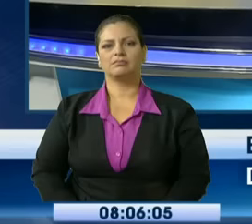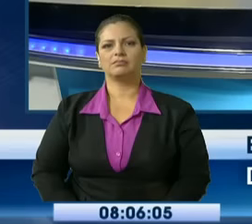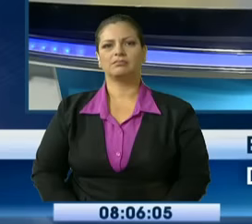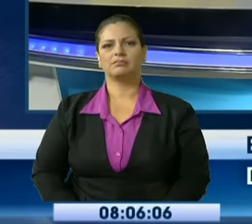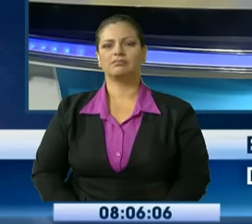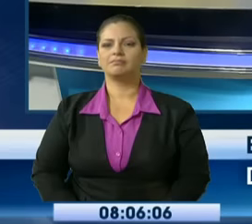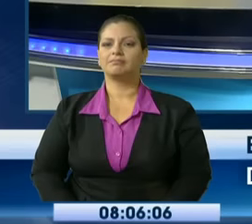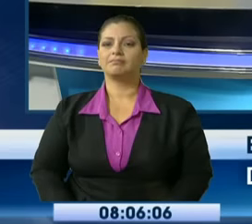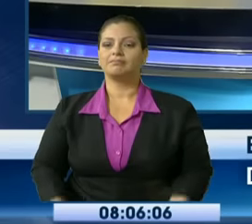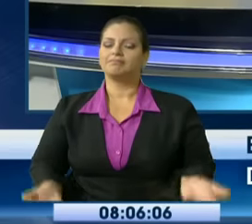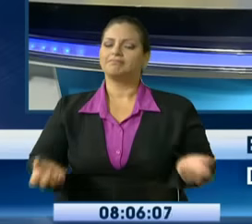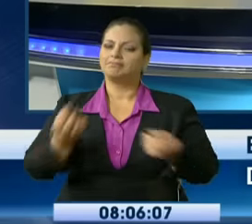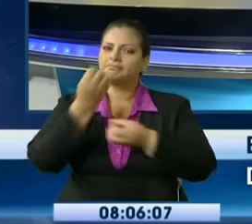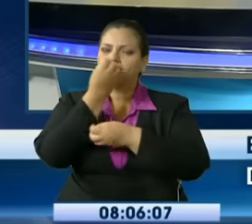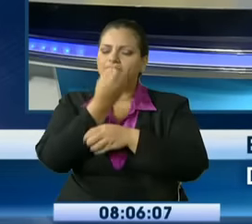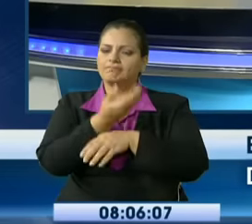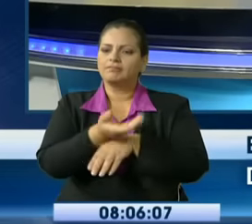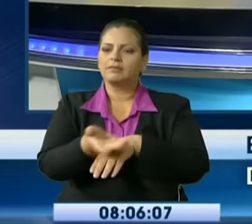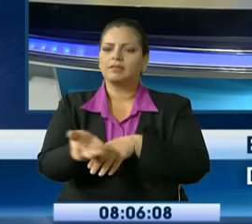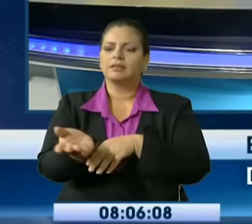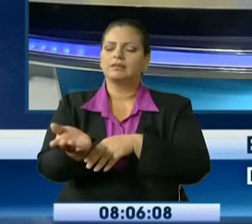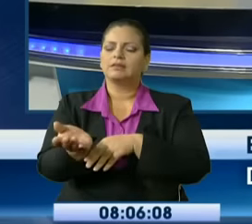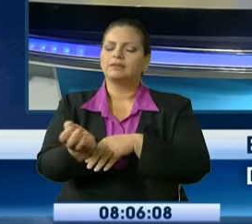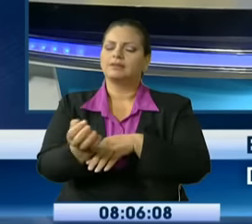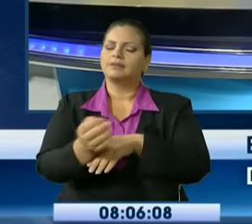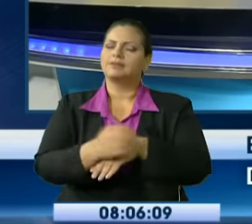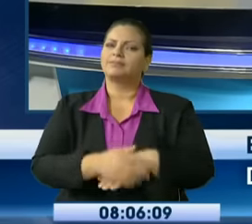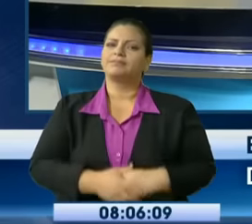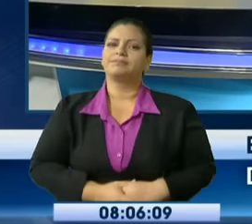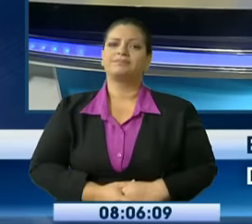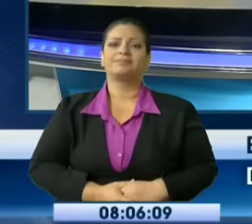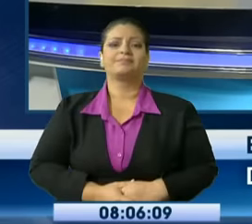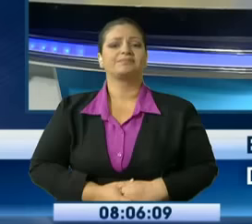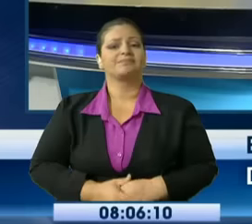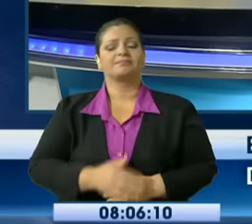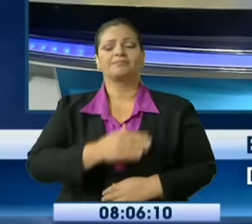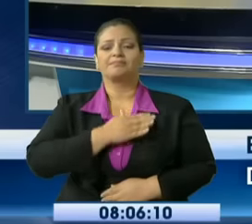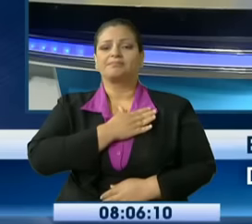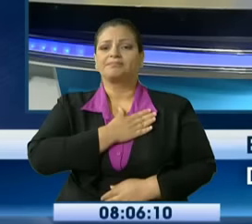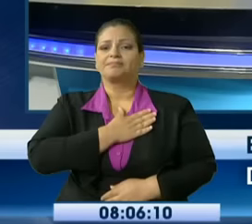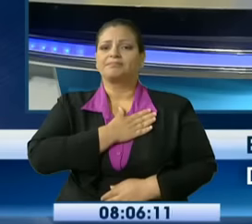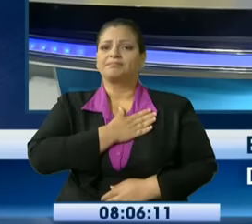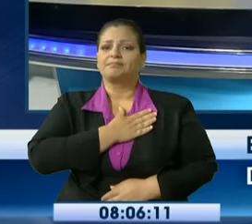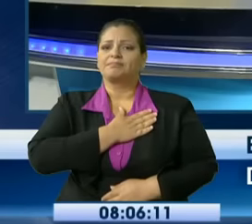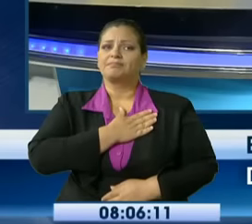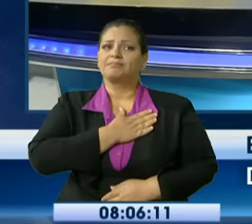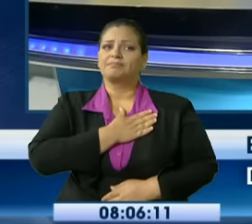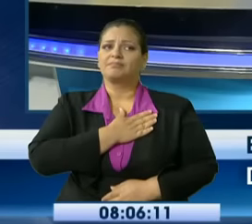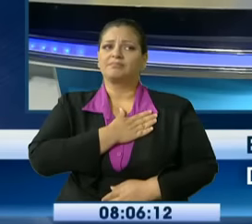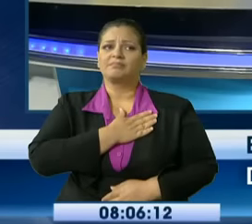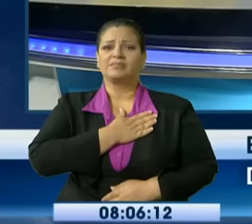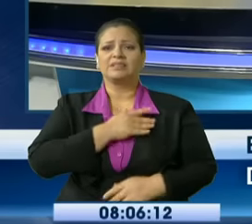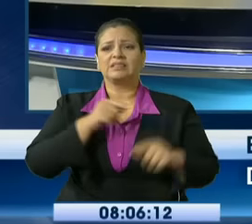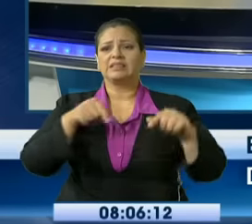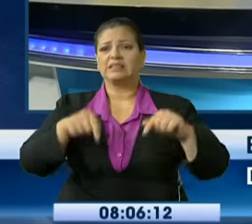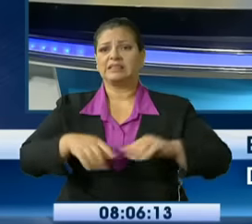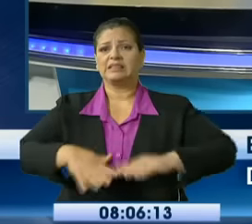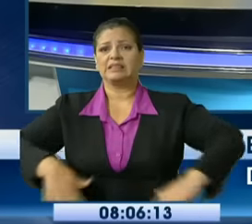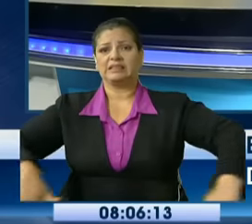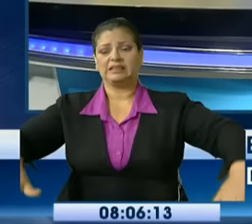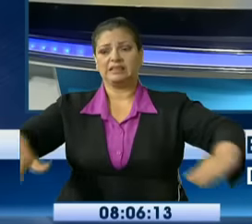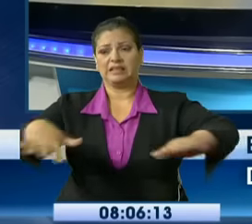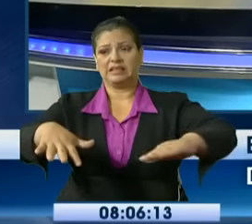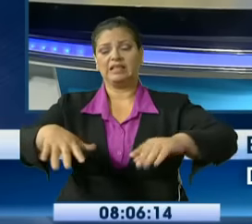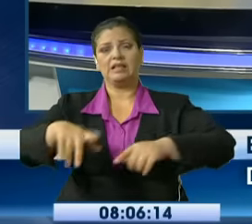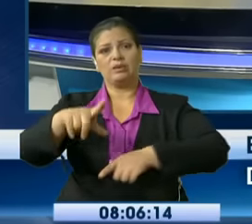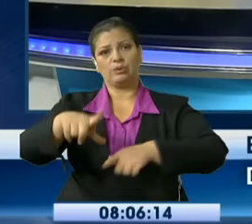lo que desafortunadamente no está ganando, bueno, está perdiendo mucho. Es un poco el ánimo de la gente aquí en el sector de la